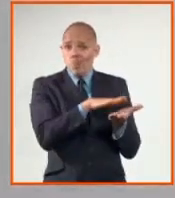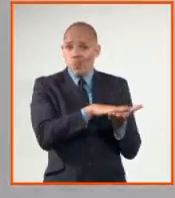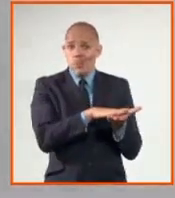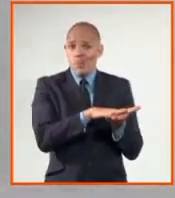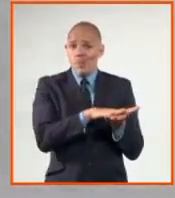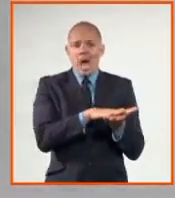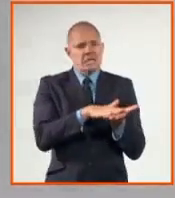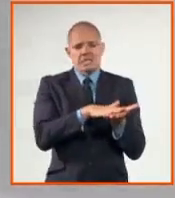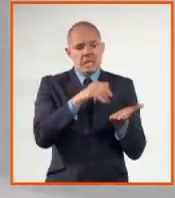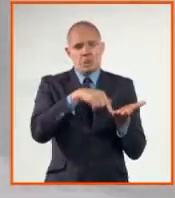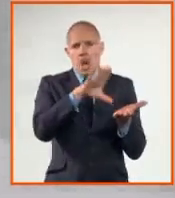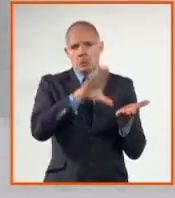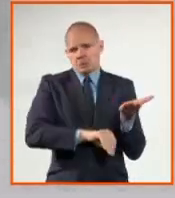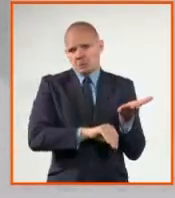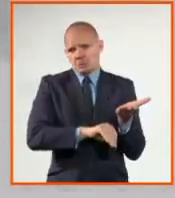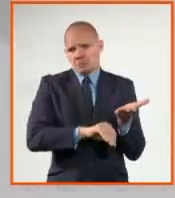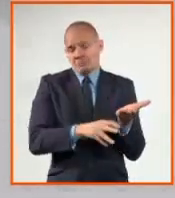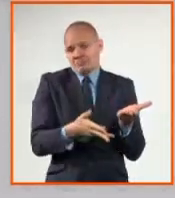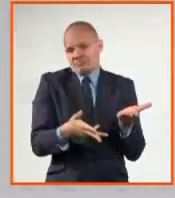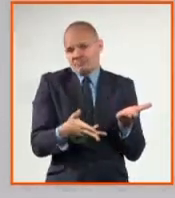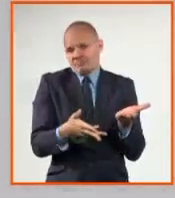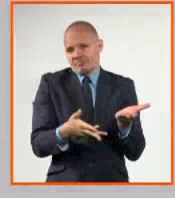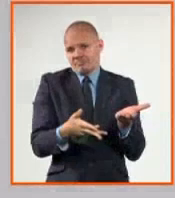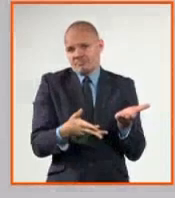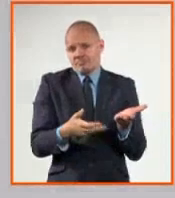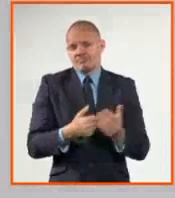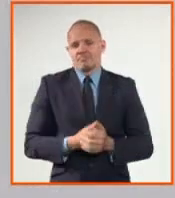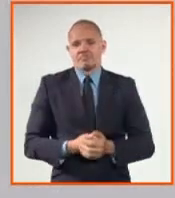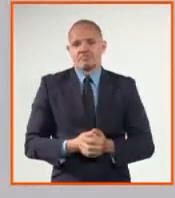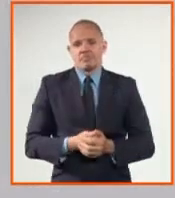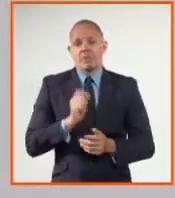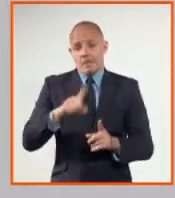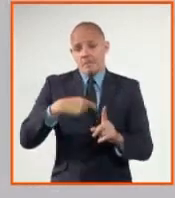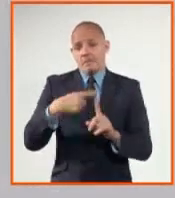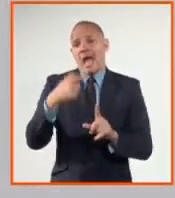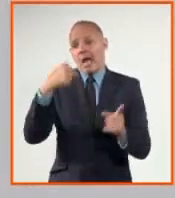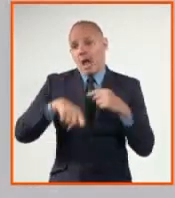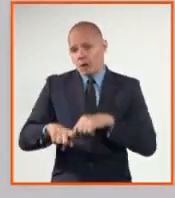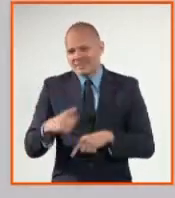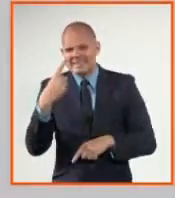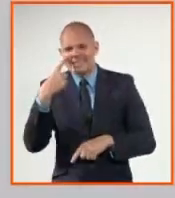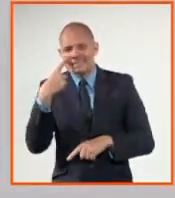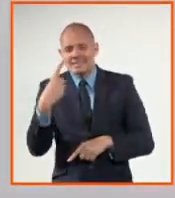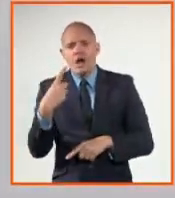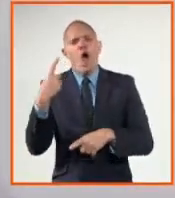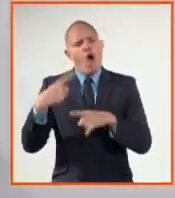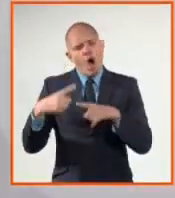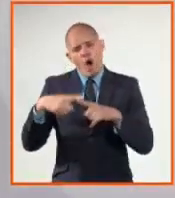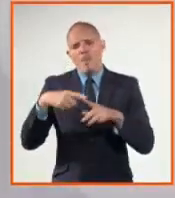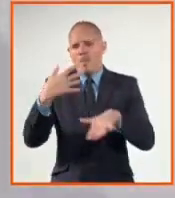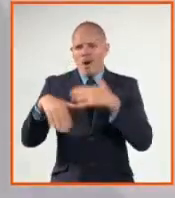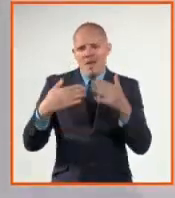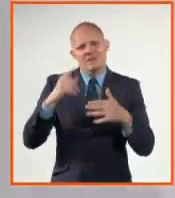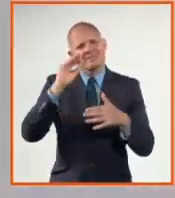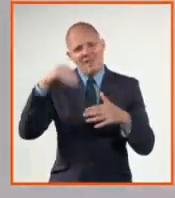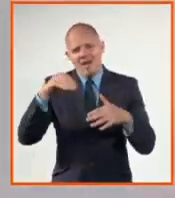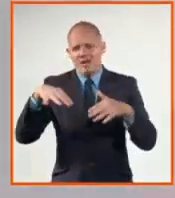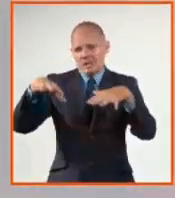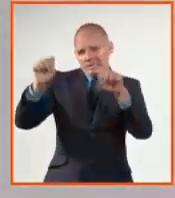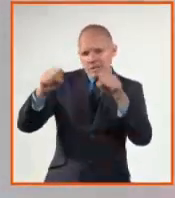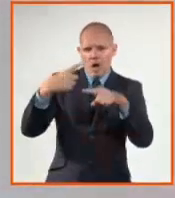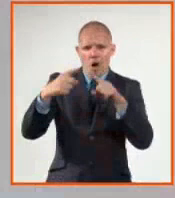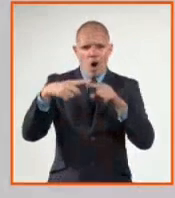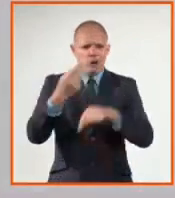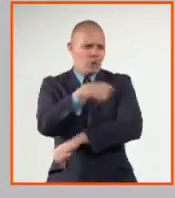sistema para cubrir la demanda de este sistema y también provocar provocando estos molestos apagones en esos dos casos tanto